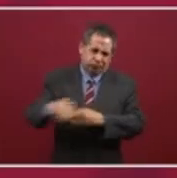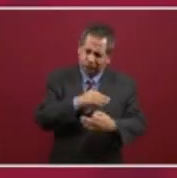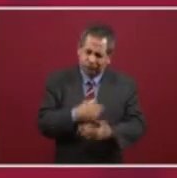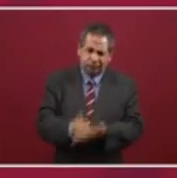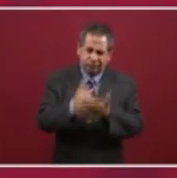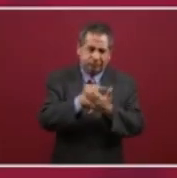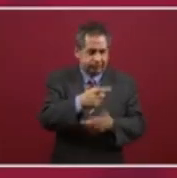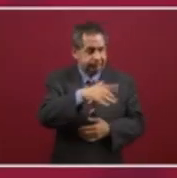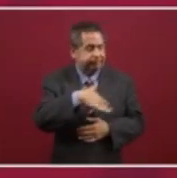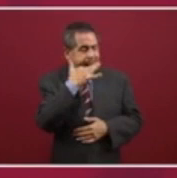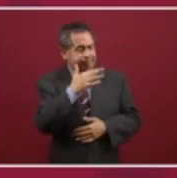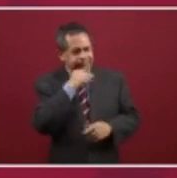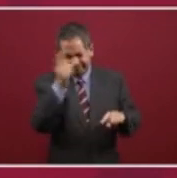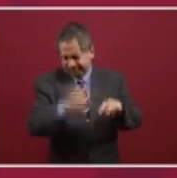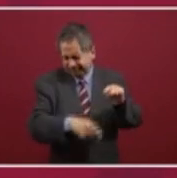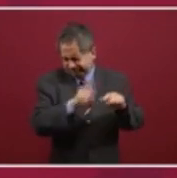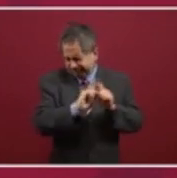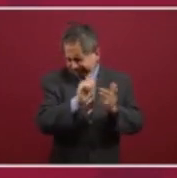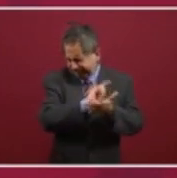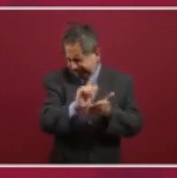de corrupción a México,